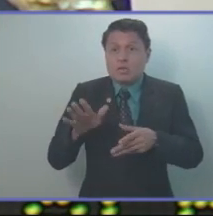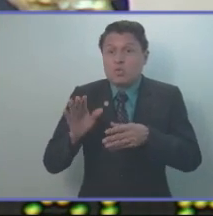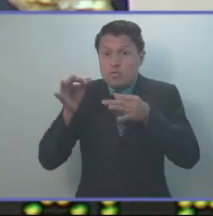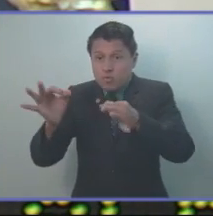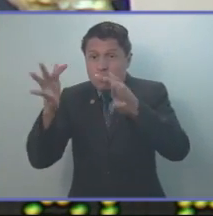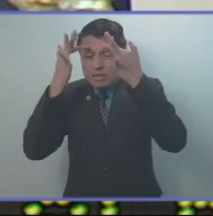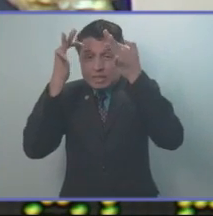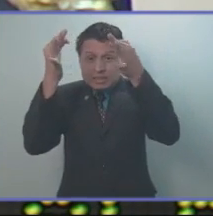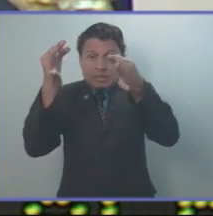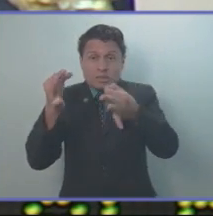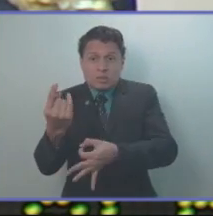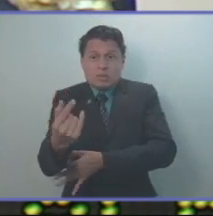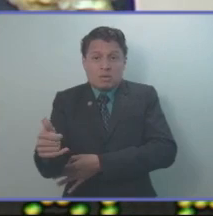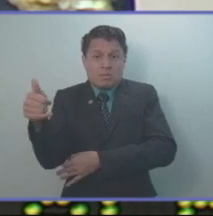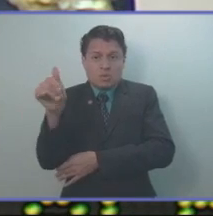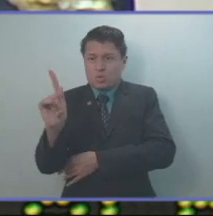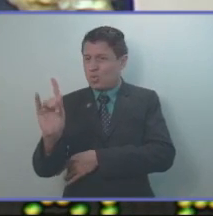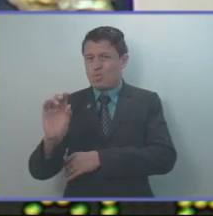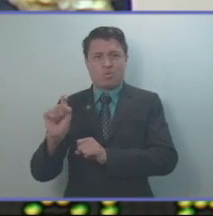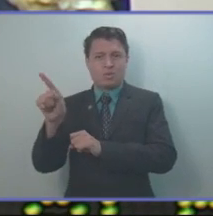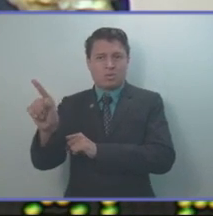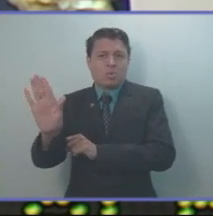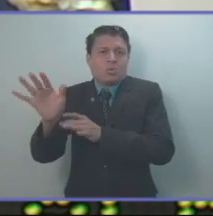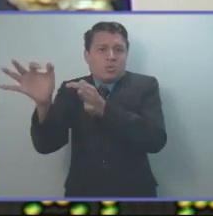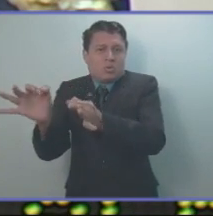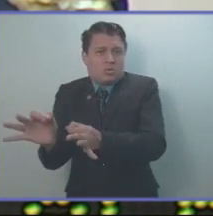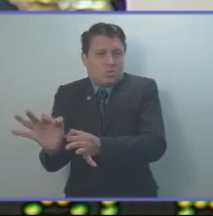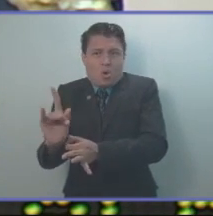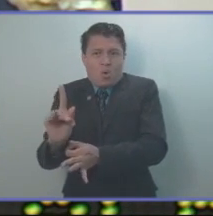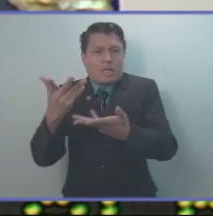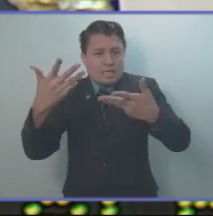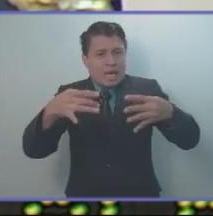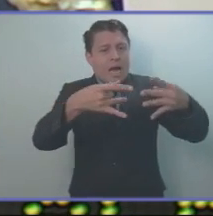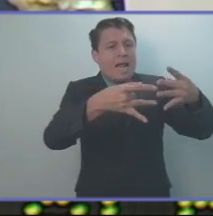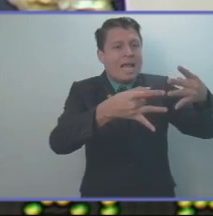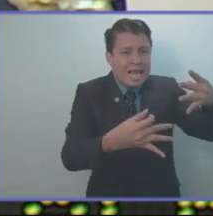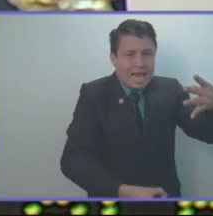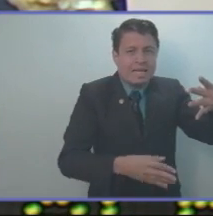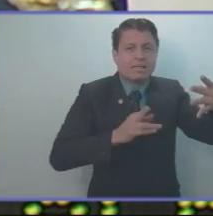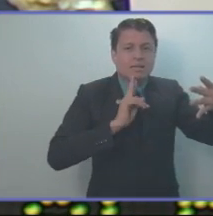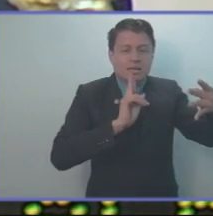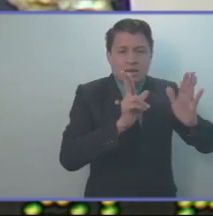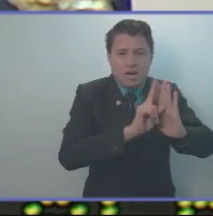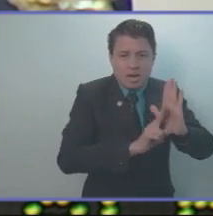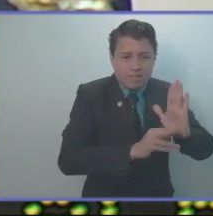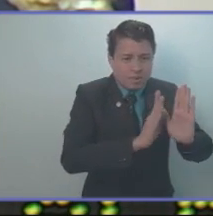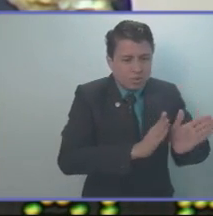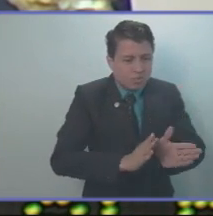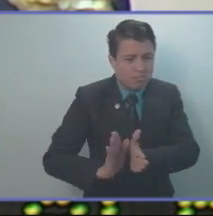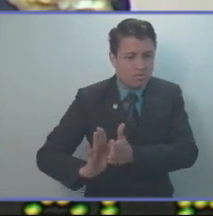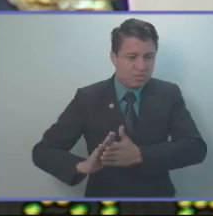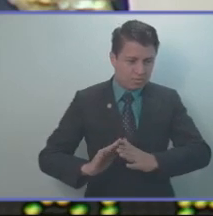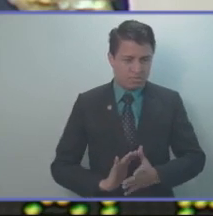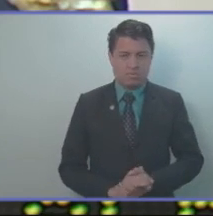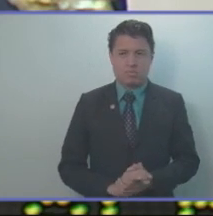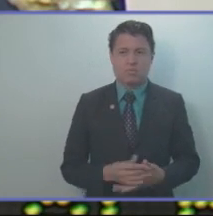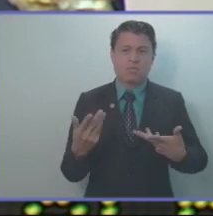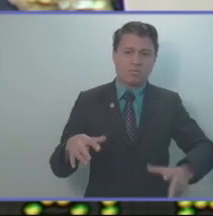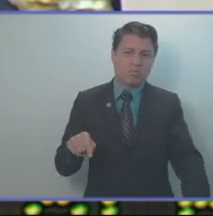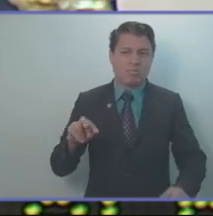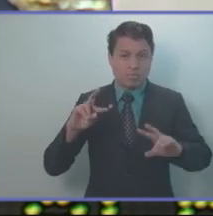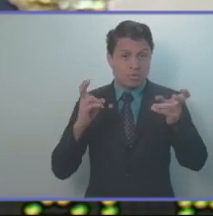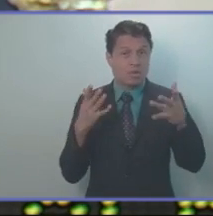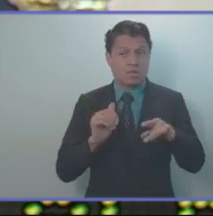funcionario, sino que se convierte en ley. Y agregado a esto está el tema de que